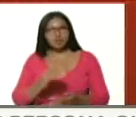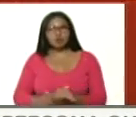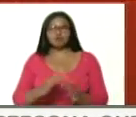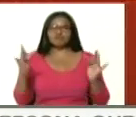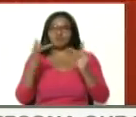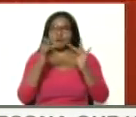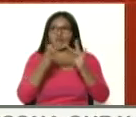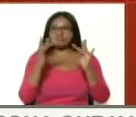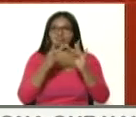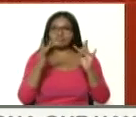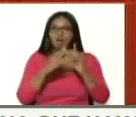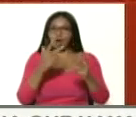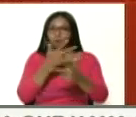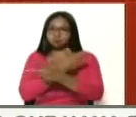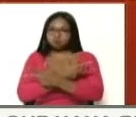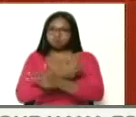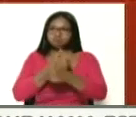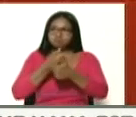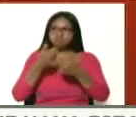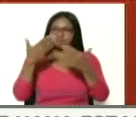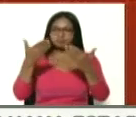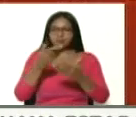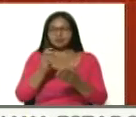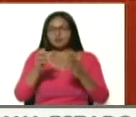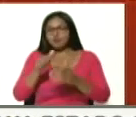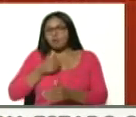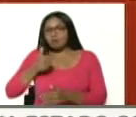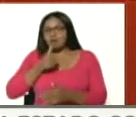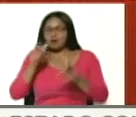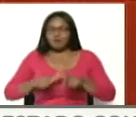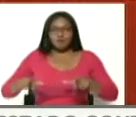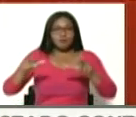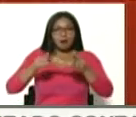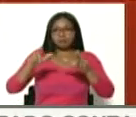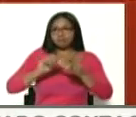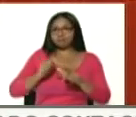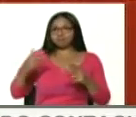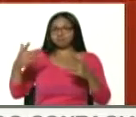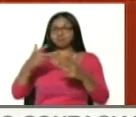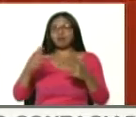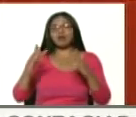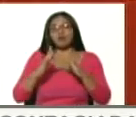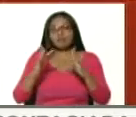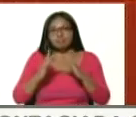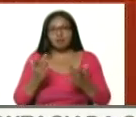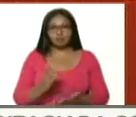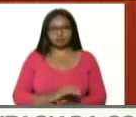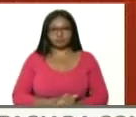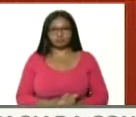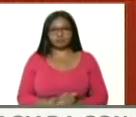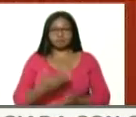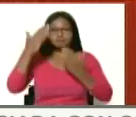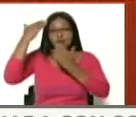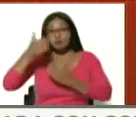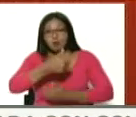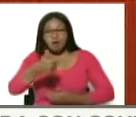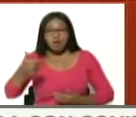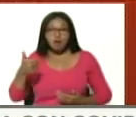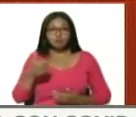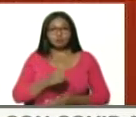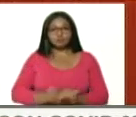interconectados, allá, acá, más allá, más acá. Mi saludo a todos